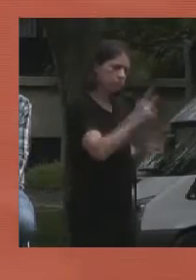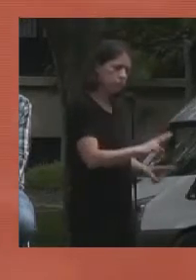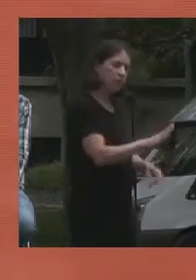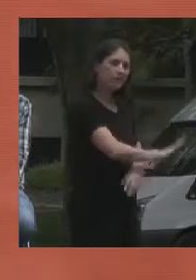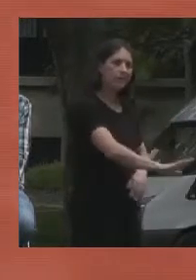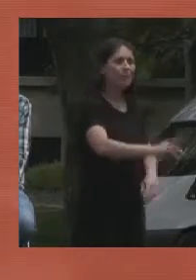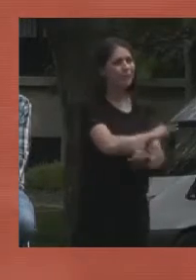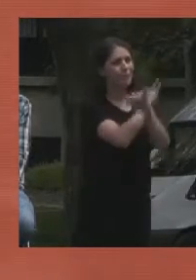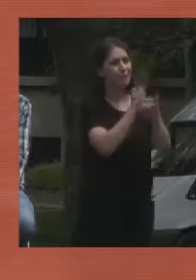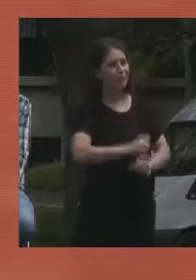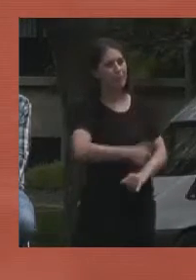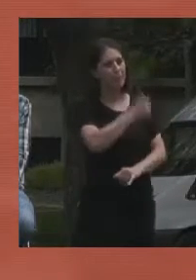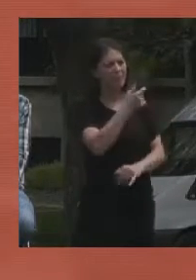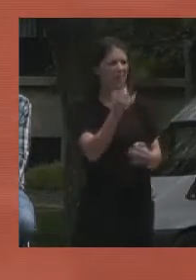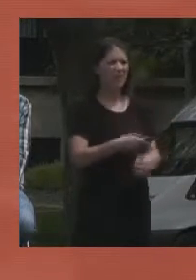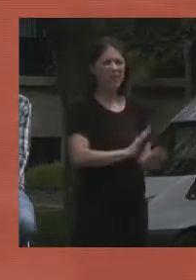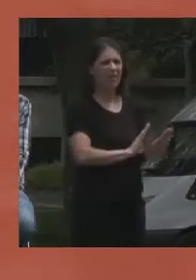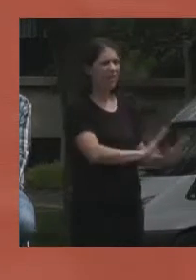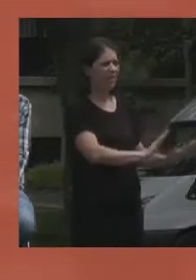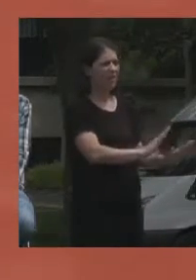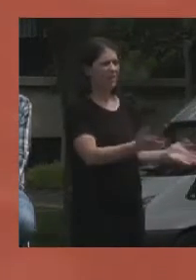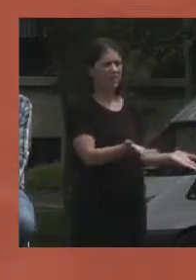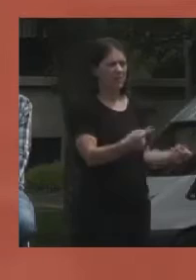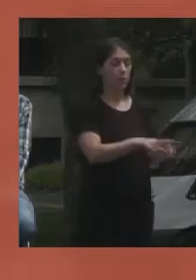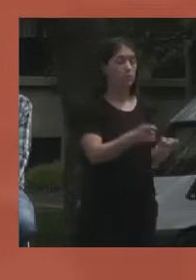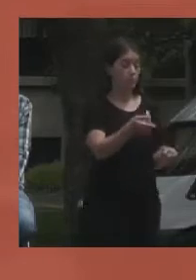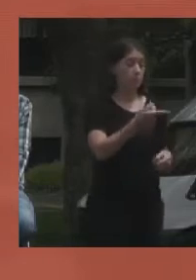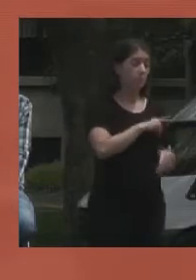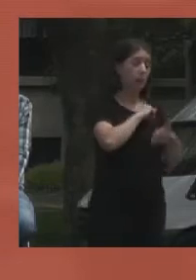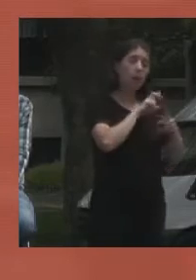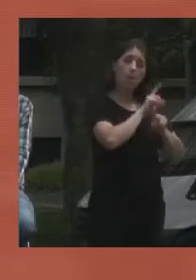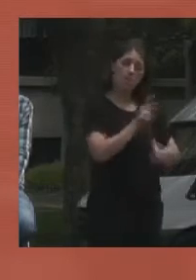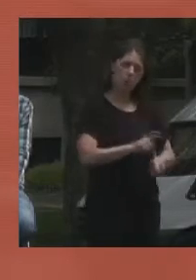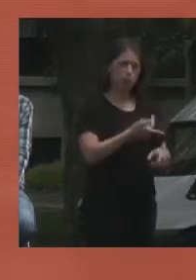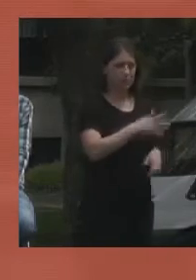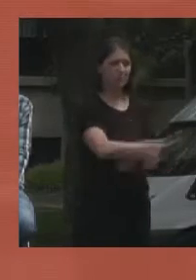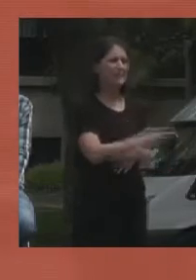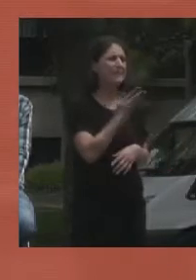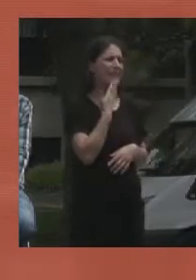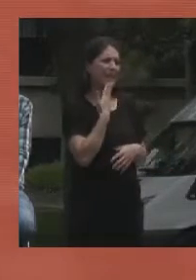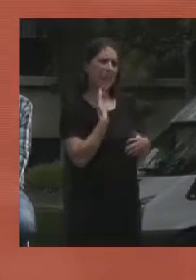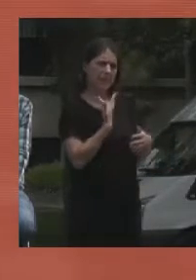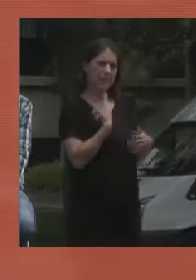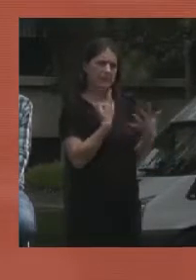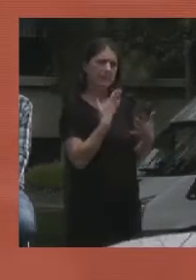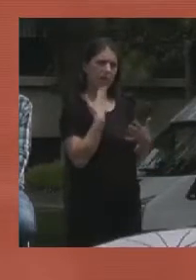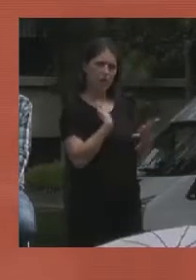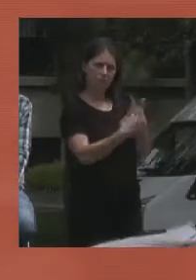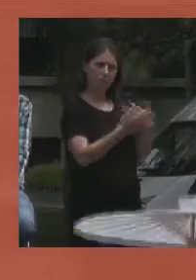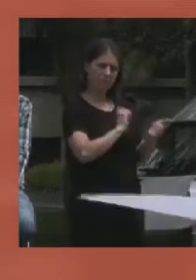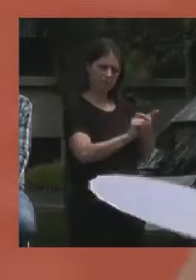infancia máis feliz e que deixen os meniños en... Entón, cando veo a pregunta dun chaval dun meniño de 6